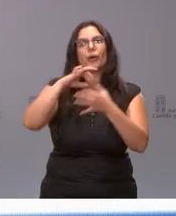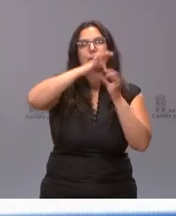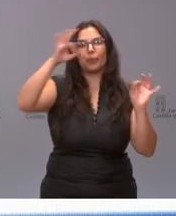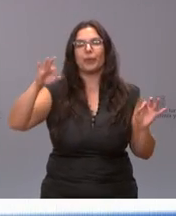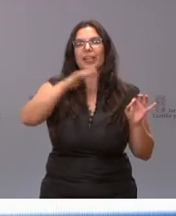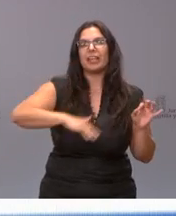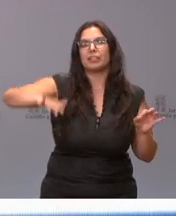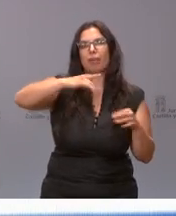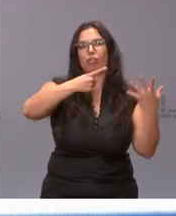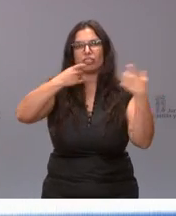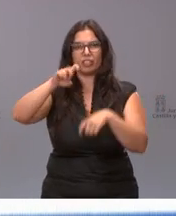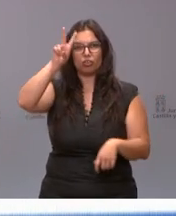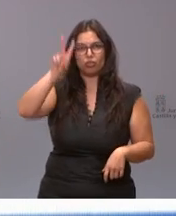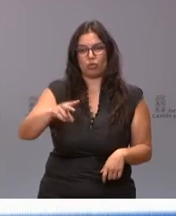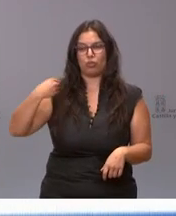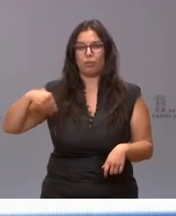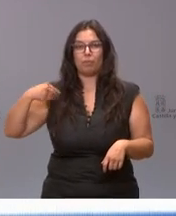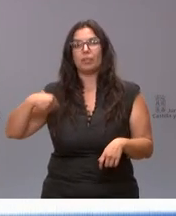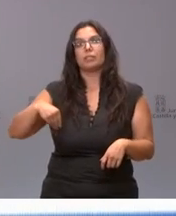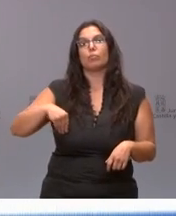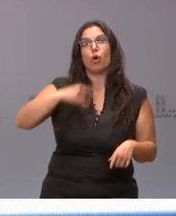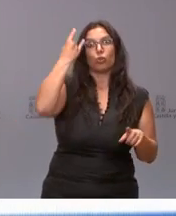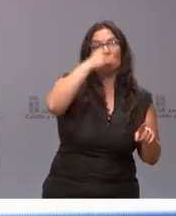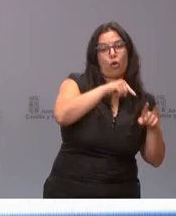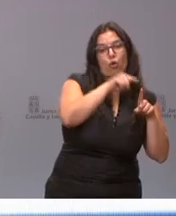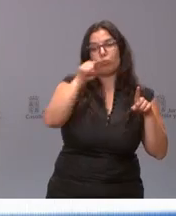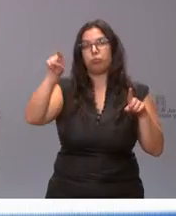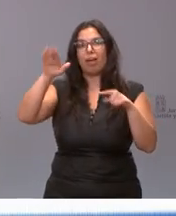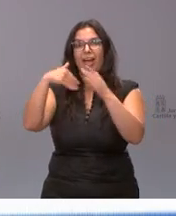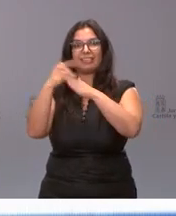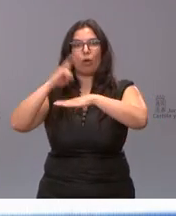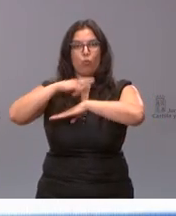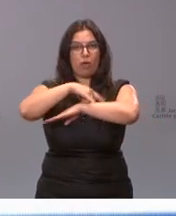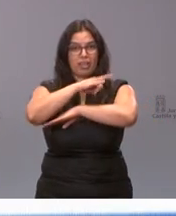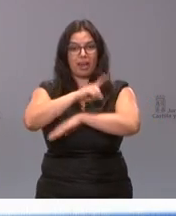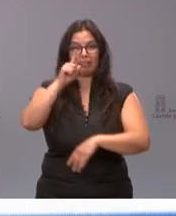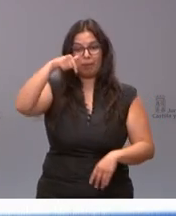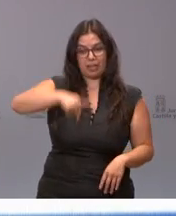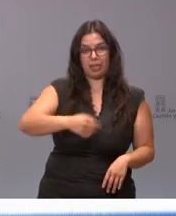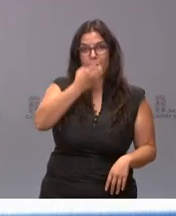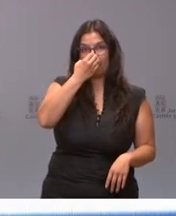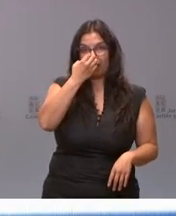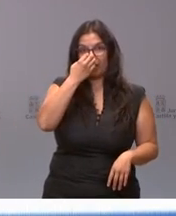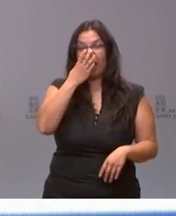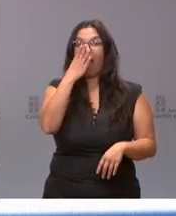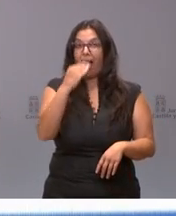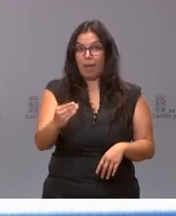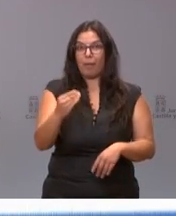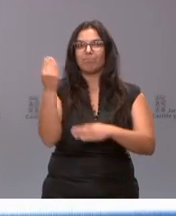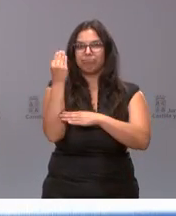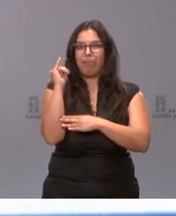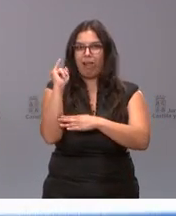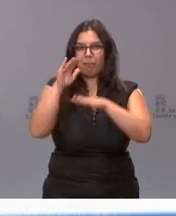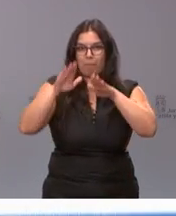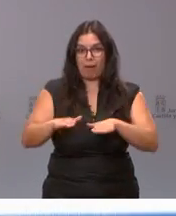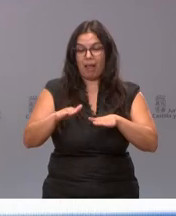602 que se desplaza desde Toro hasta Cuéllar, que también aquí en Medina del Campo para el AVE y que a 50 minutos